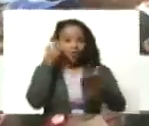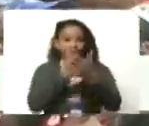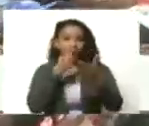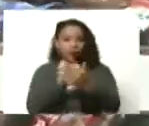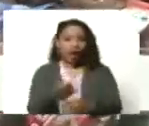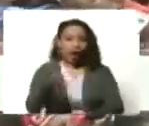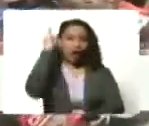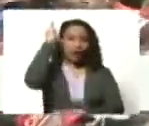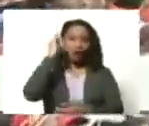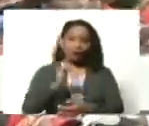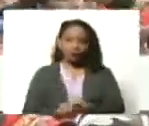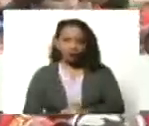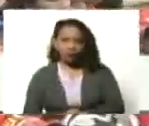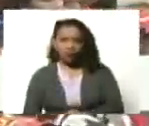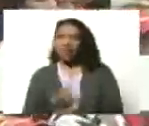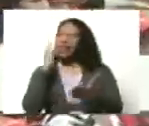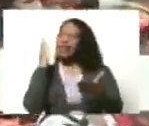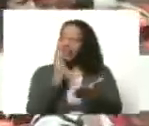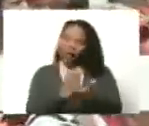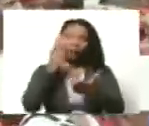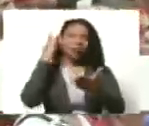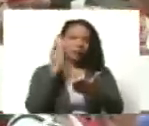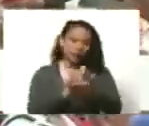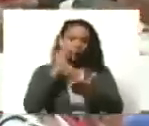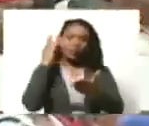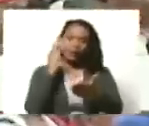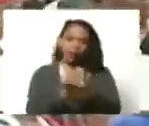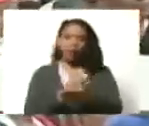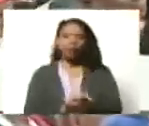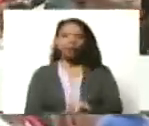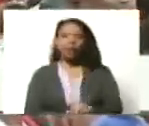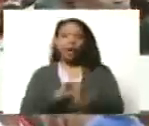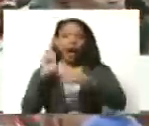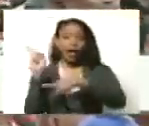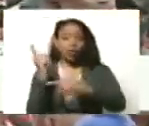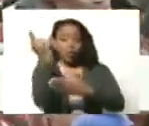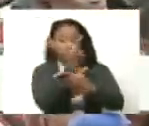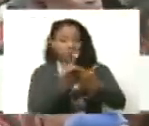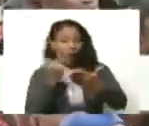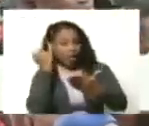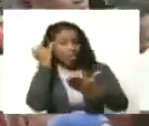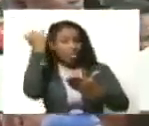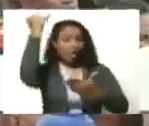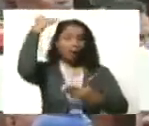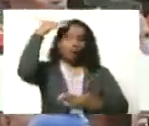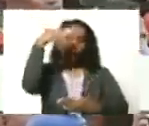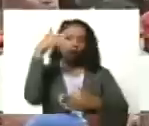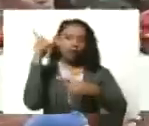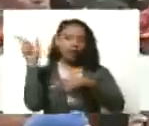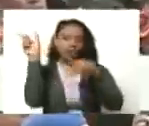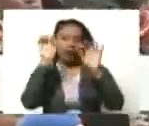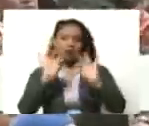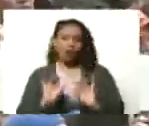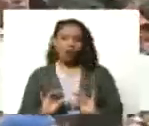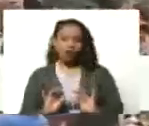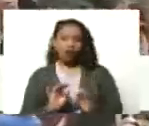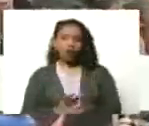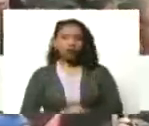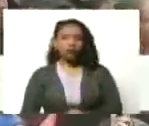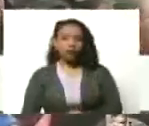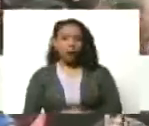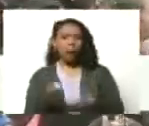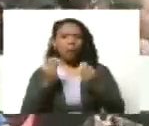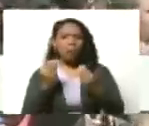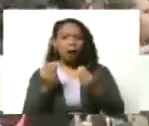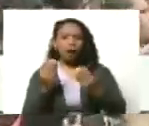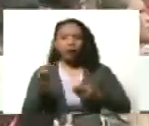tengamos. Siempre, siempre, siempre. ¿Ves? Y eso fue diseñado por nuestro comandante de esa manera, para